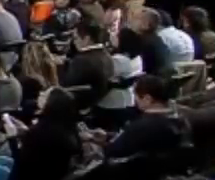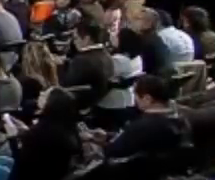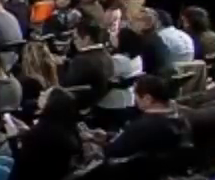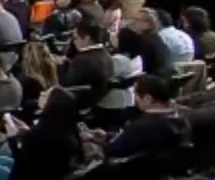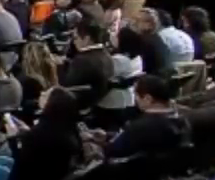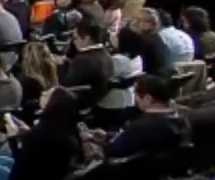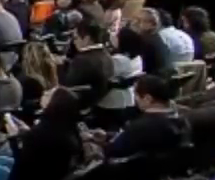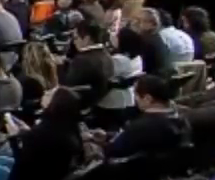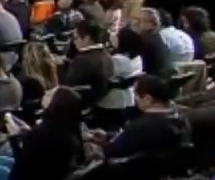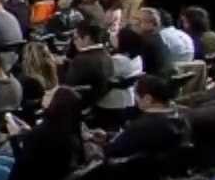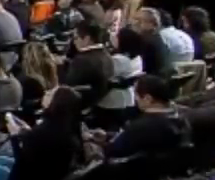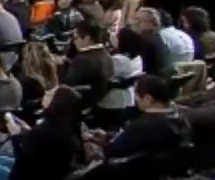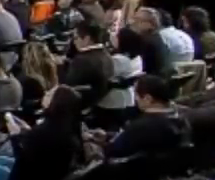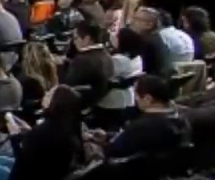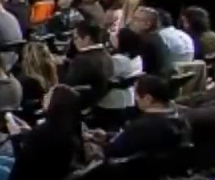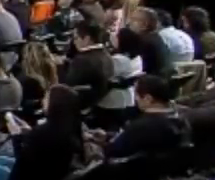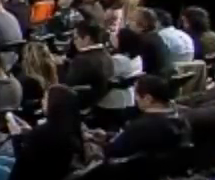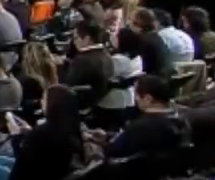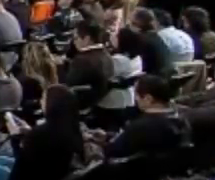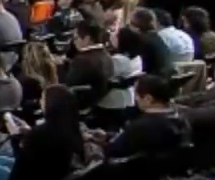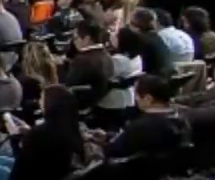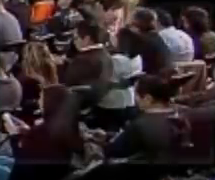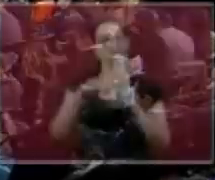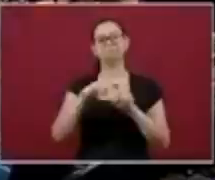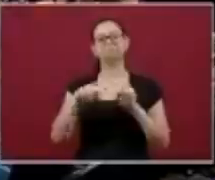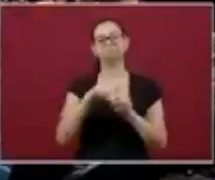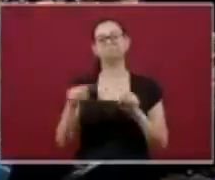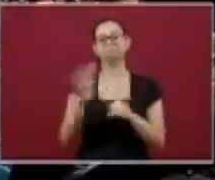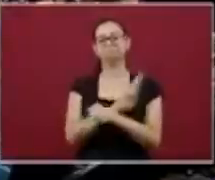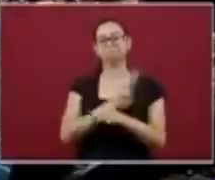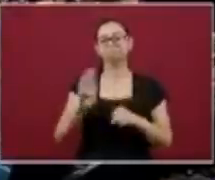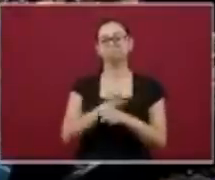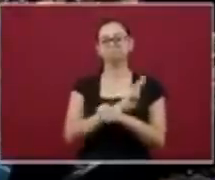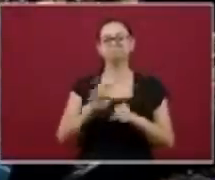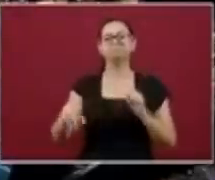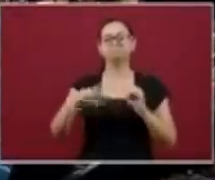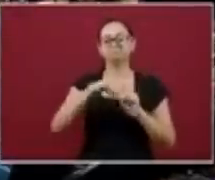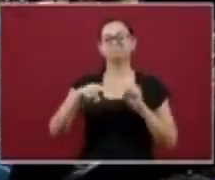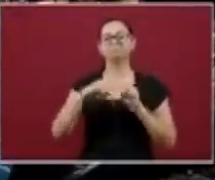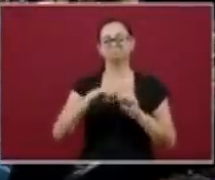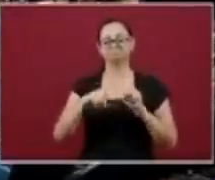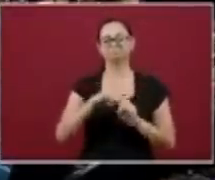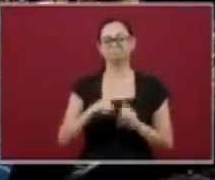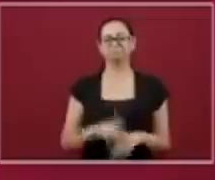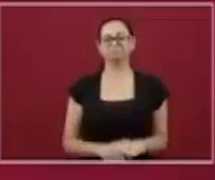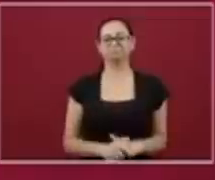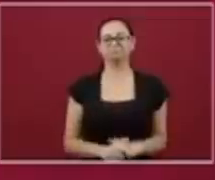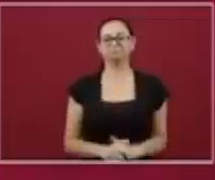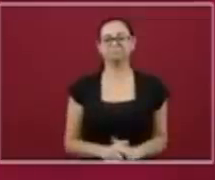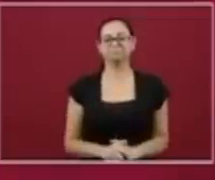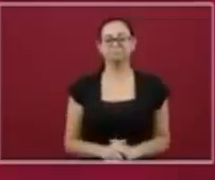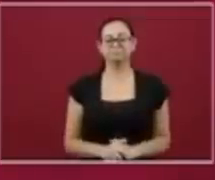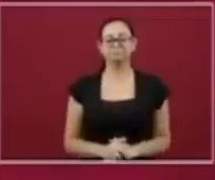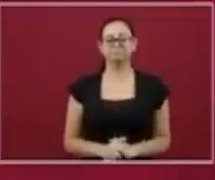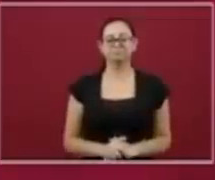tendría un buen efecto, positivo, nada más que nosotros